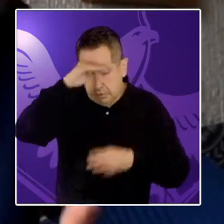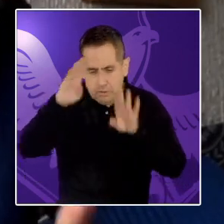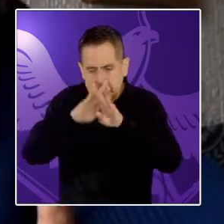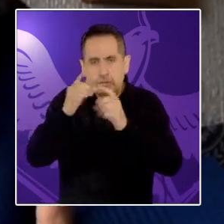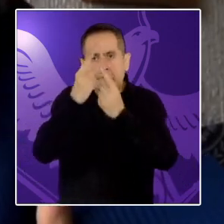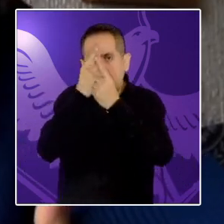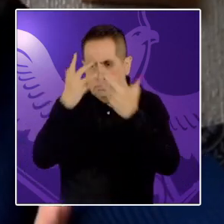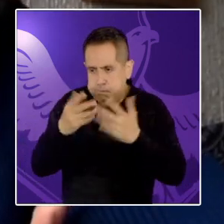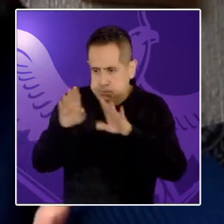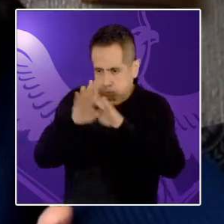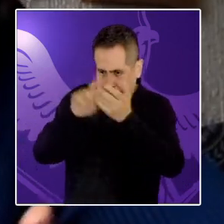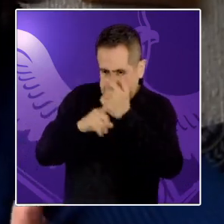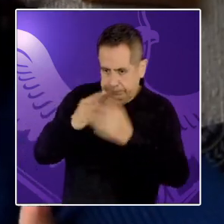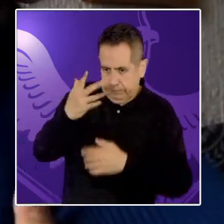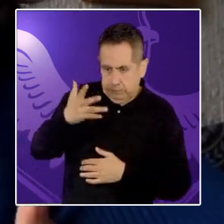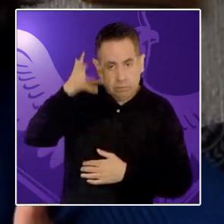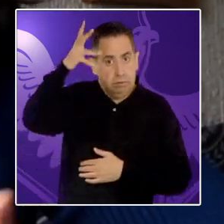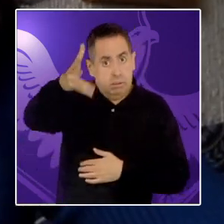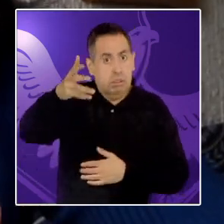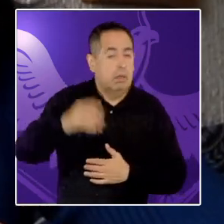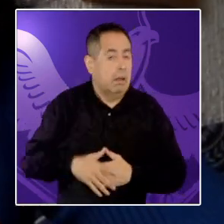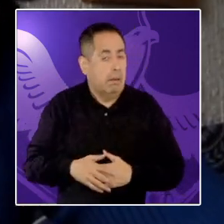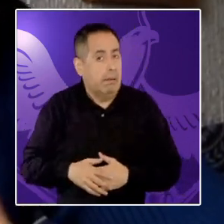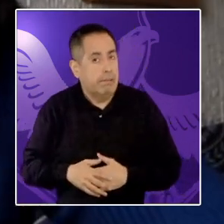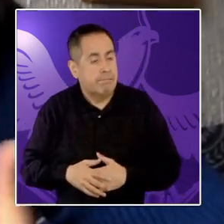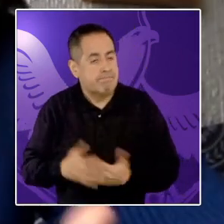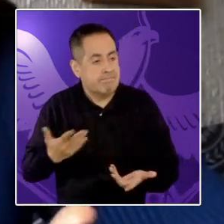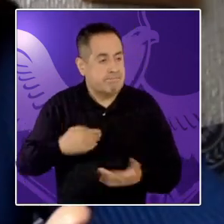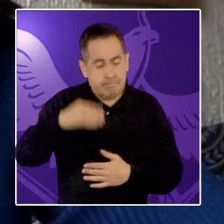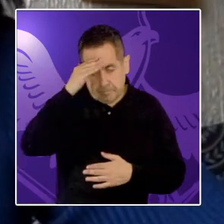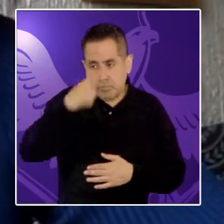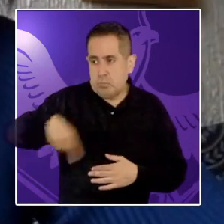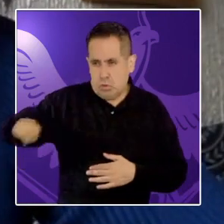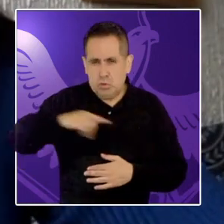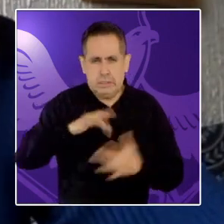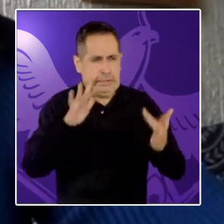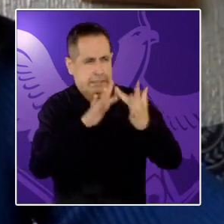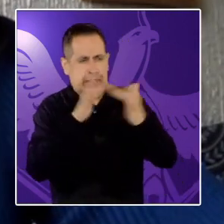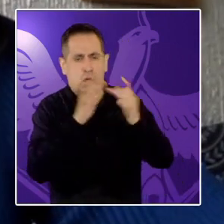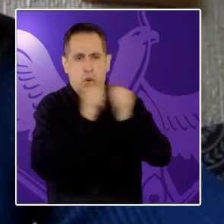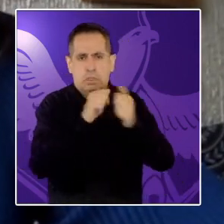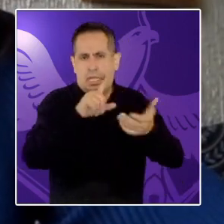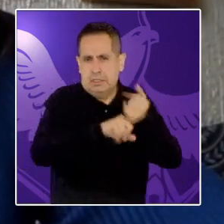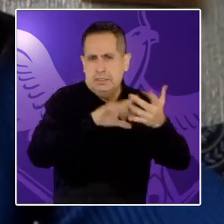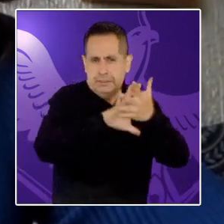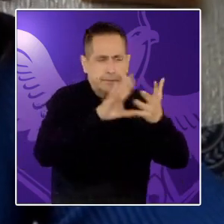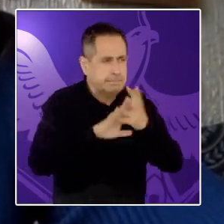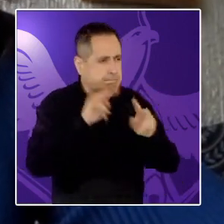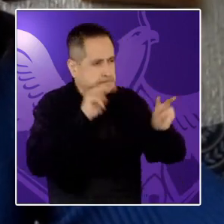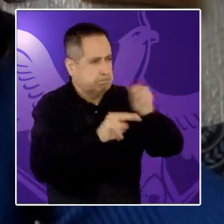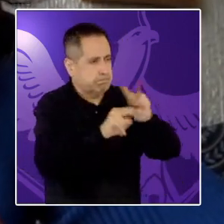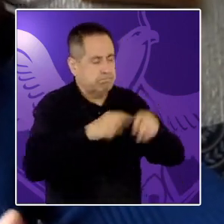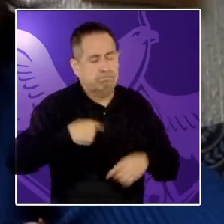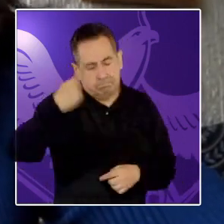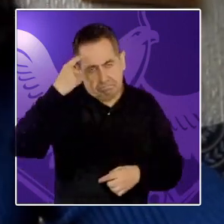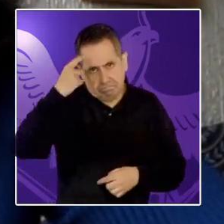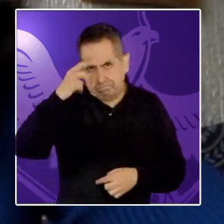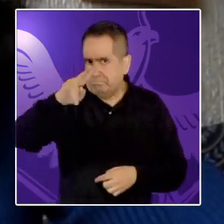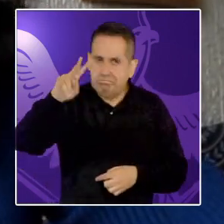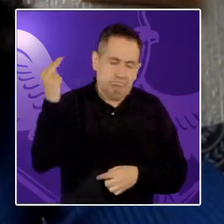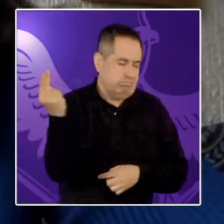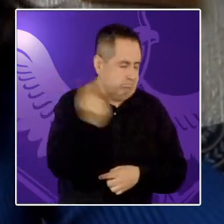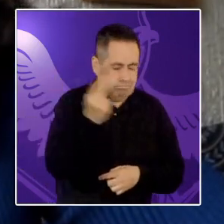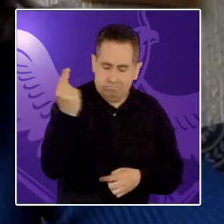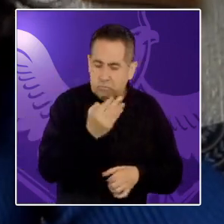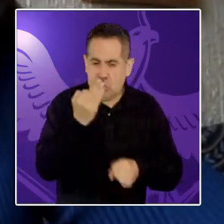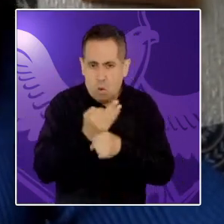tenemos el compromiso de reflexionar y visibilizar la realidad de nuestro entorno. Para quienes hemos estado en contacto con el sistema